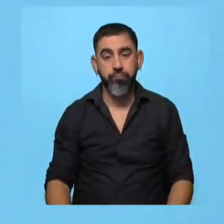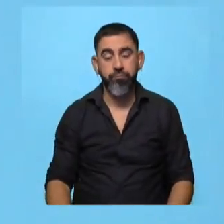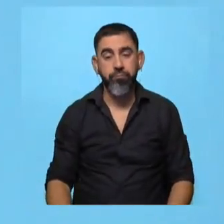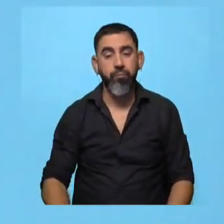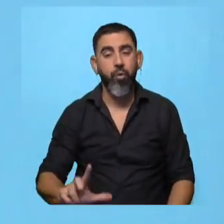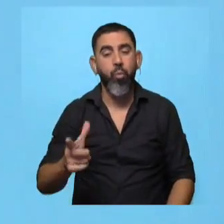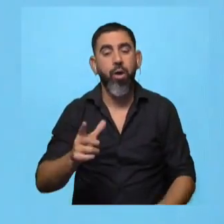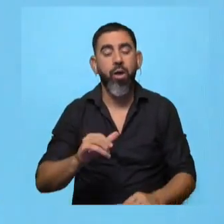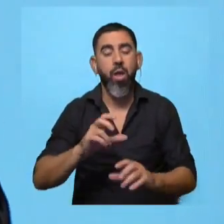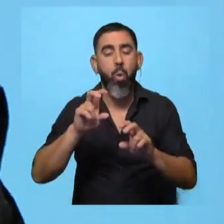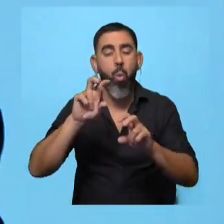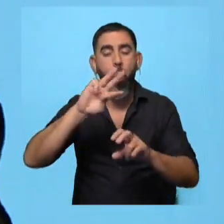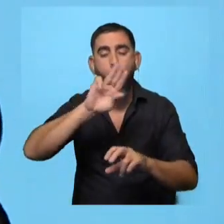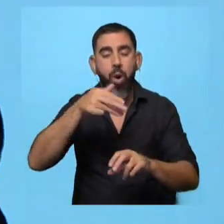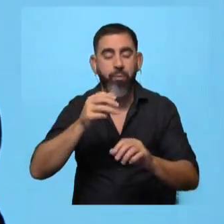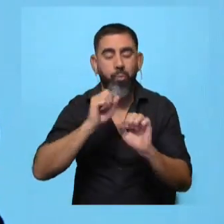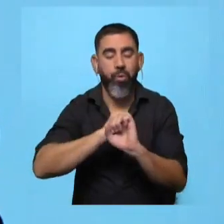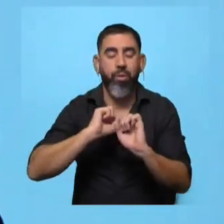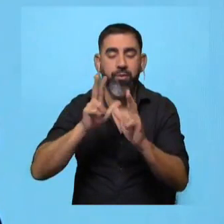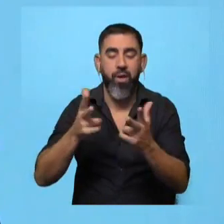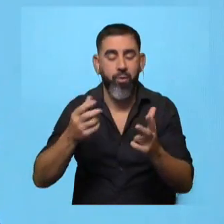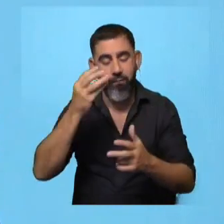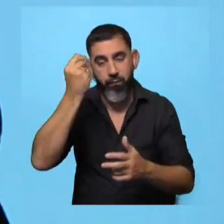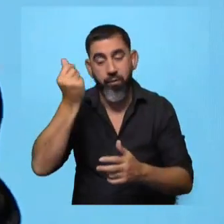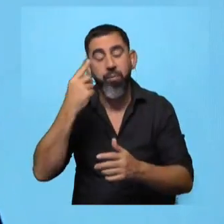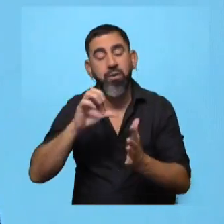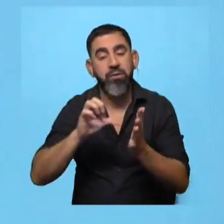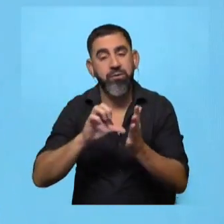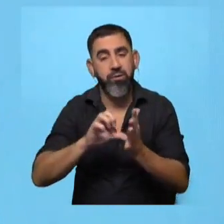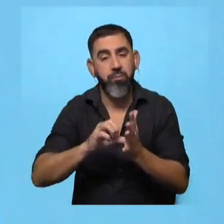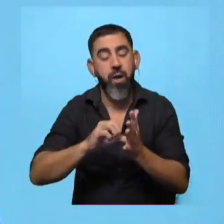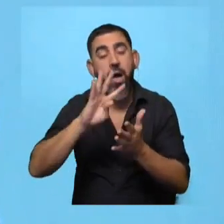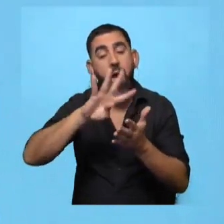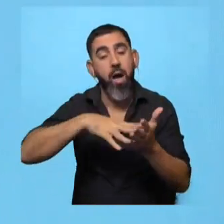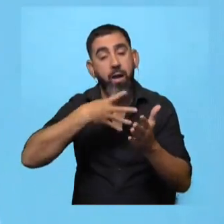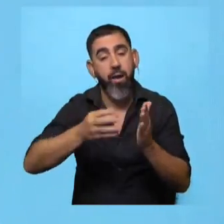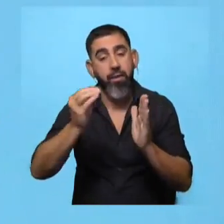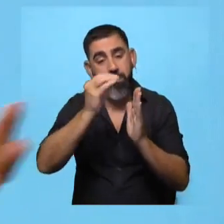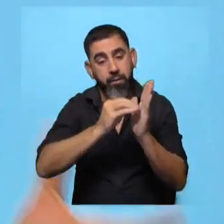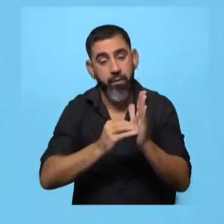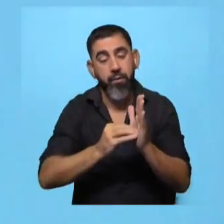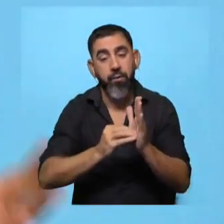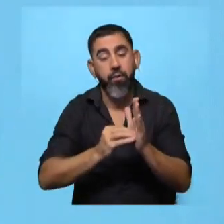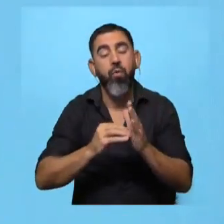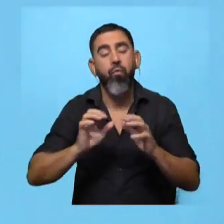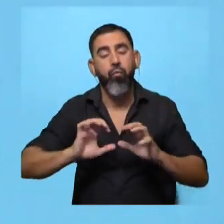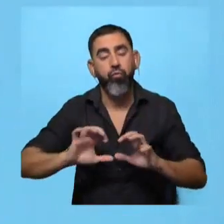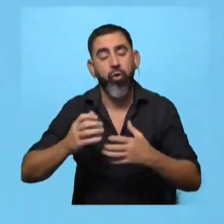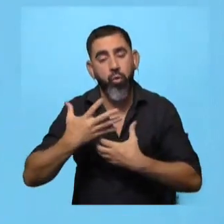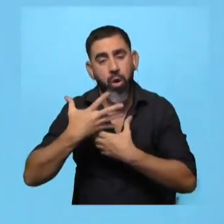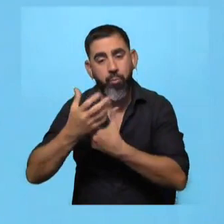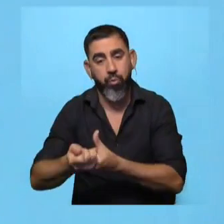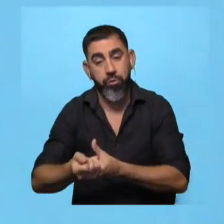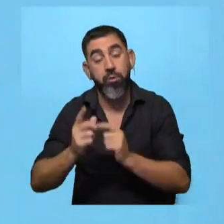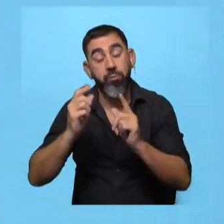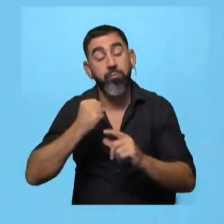acá para indicarles, pero sí, el sistema es con una agenda porque ahí hay personal que los asiste y que además